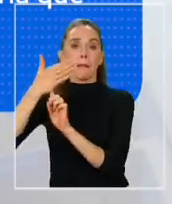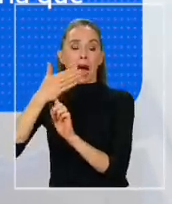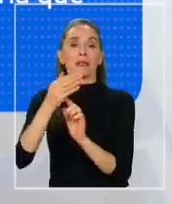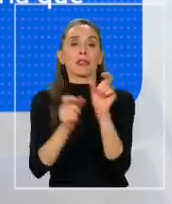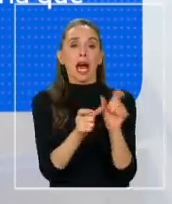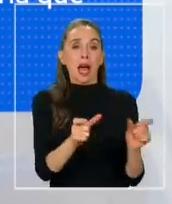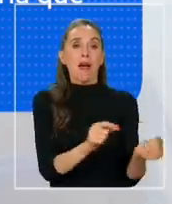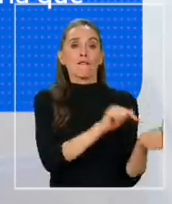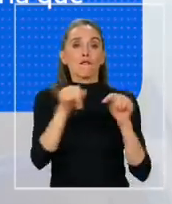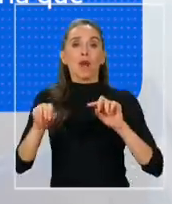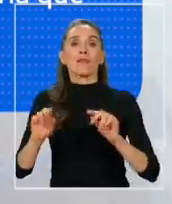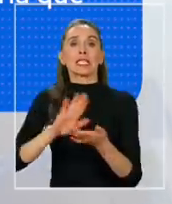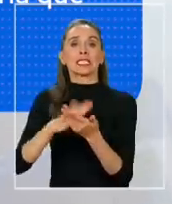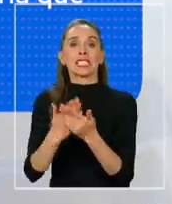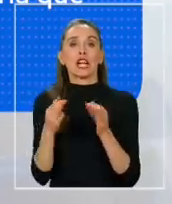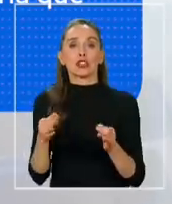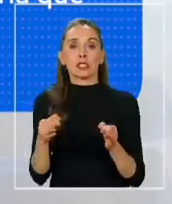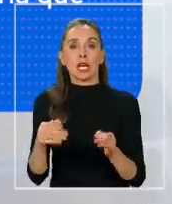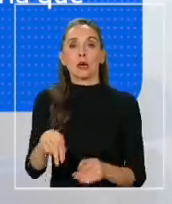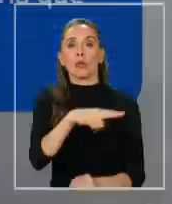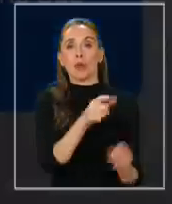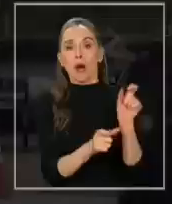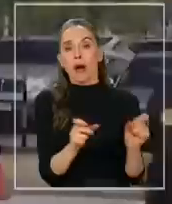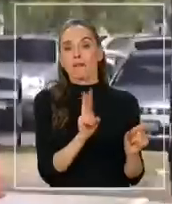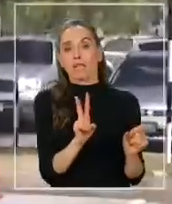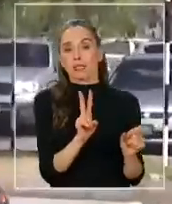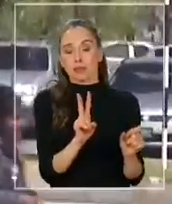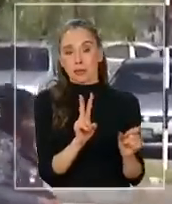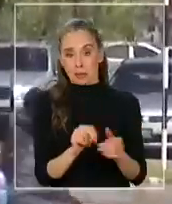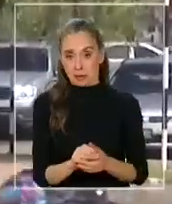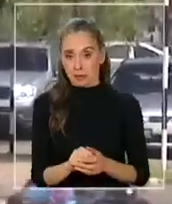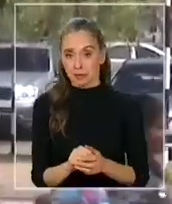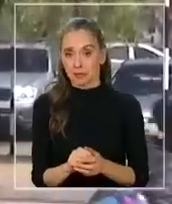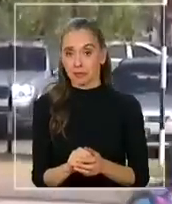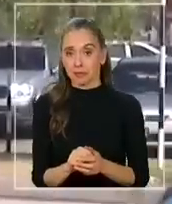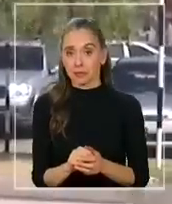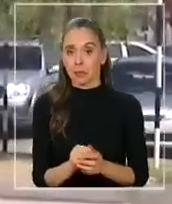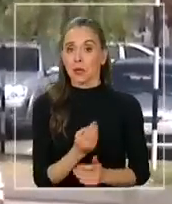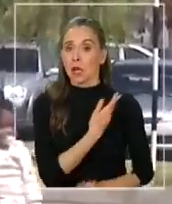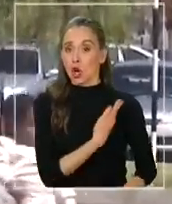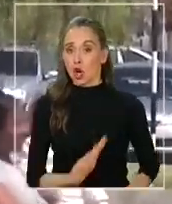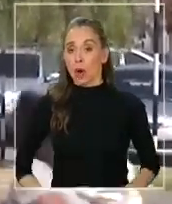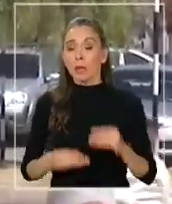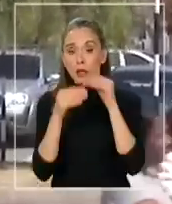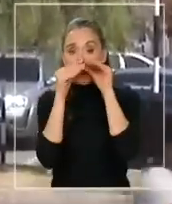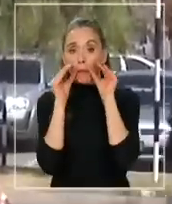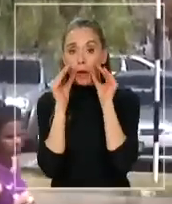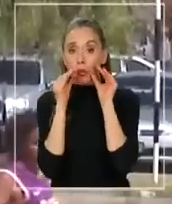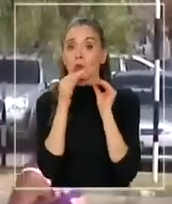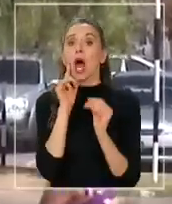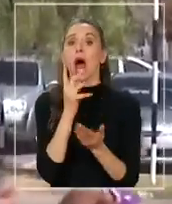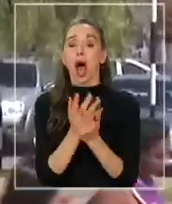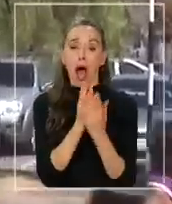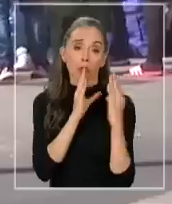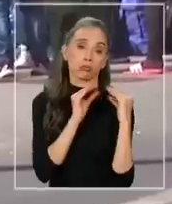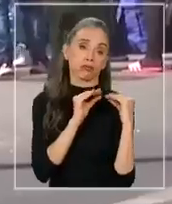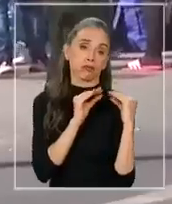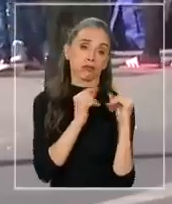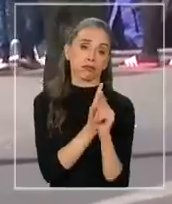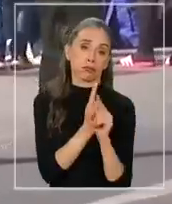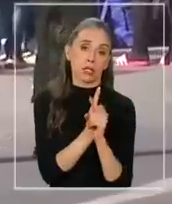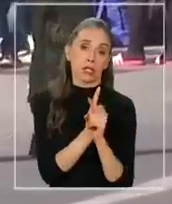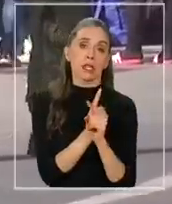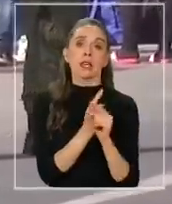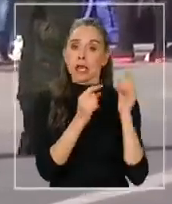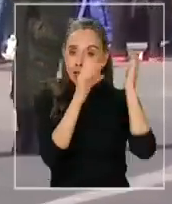regresar sanos y seguros a nuestros compatriotas. Según la administración de Nicolás Maduro, ya existen conversaciones con